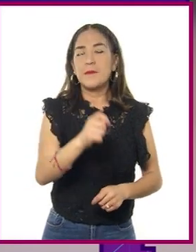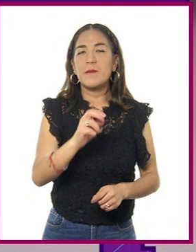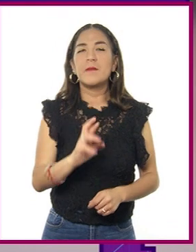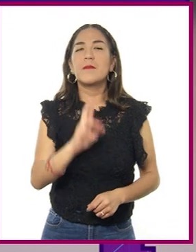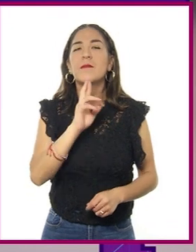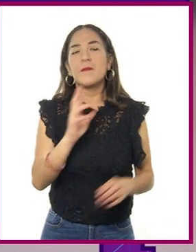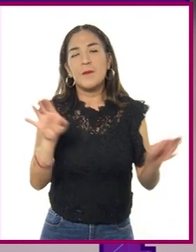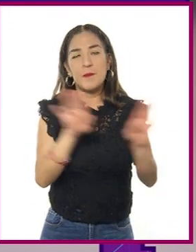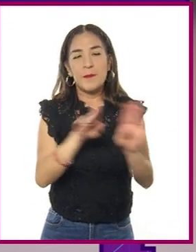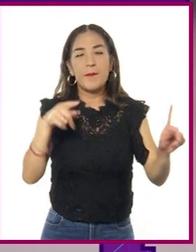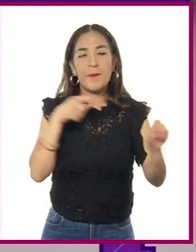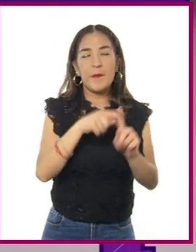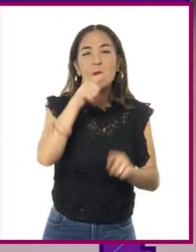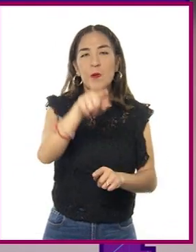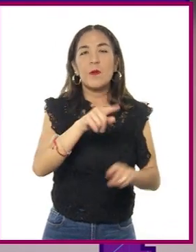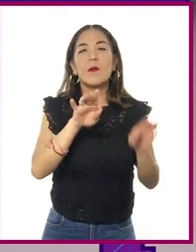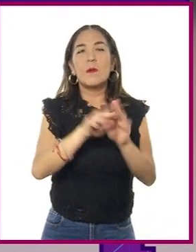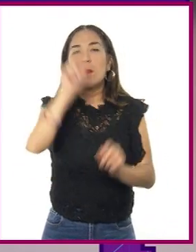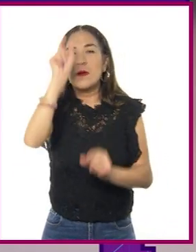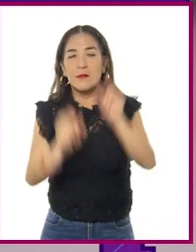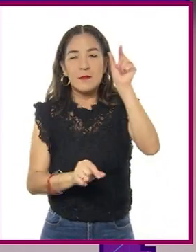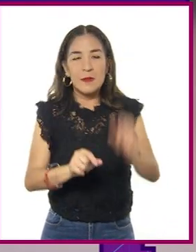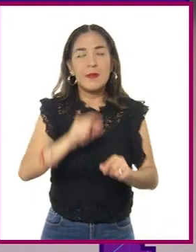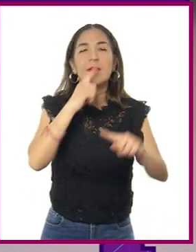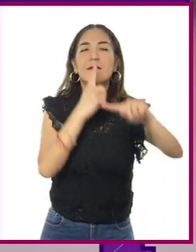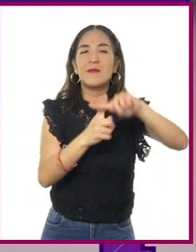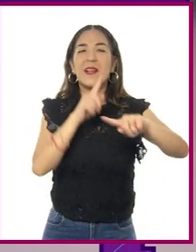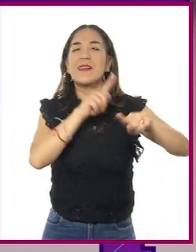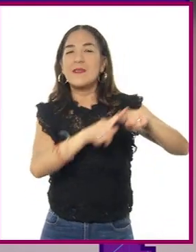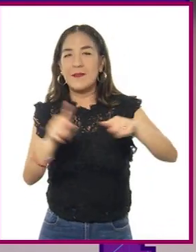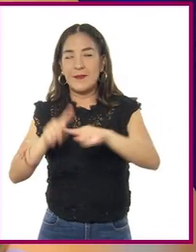propósito interpretar gráficas de variaciones diversas.